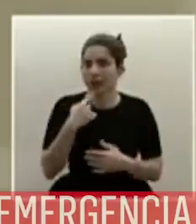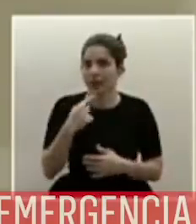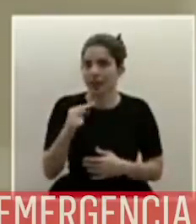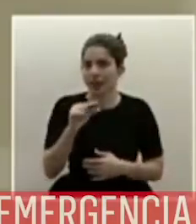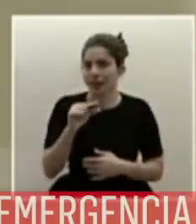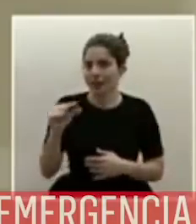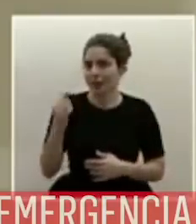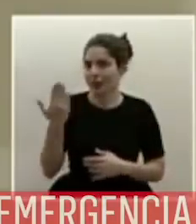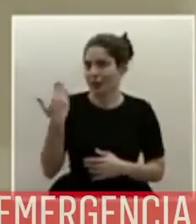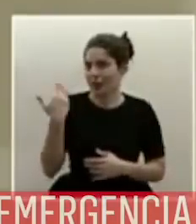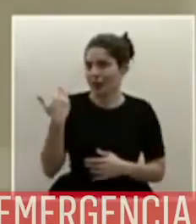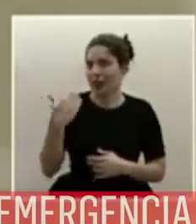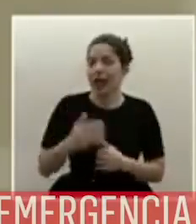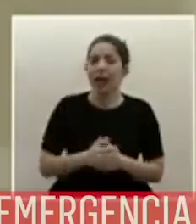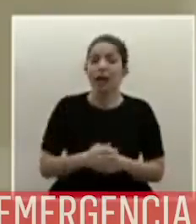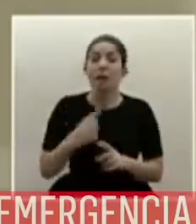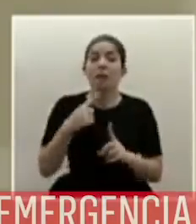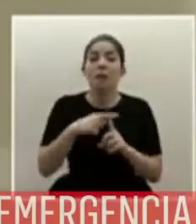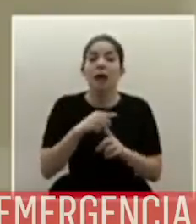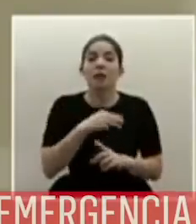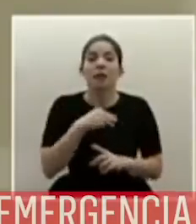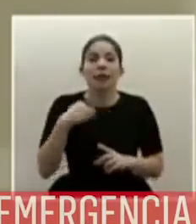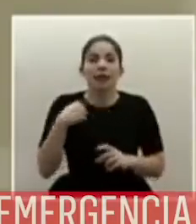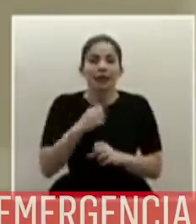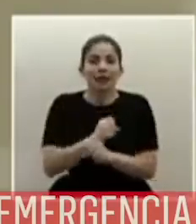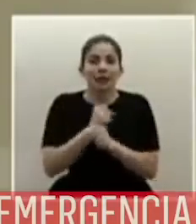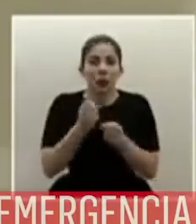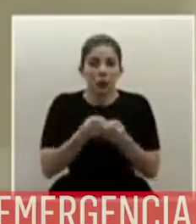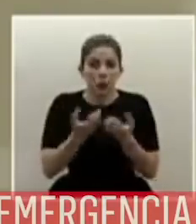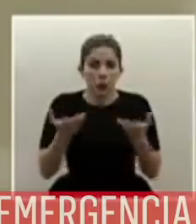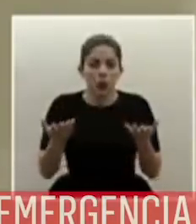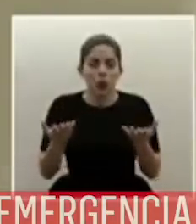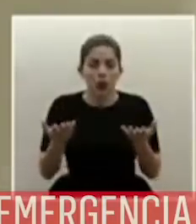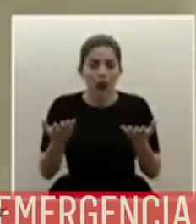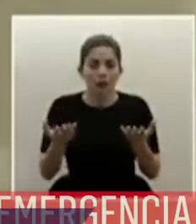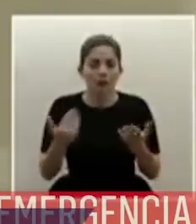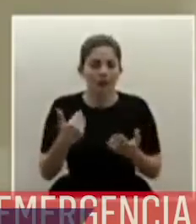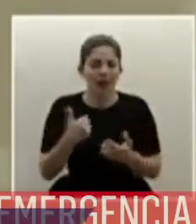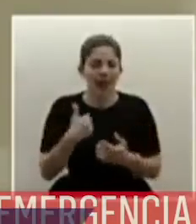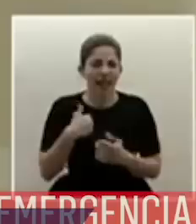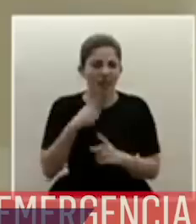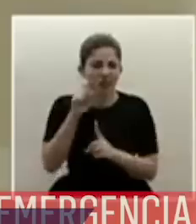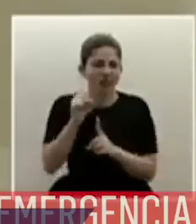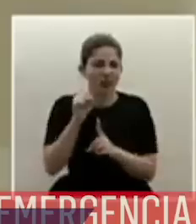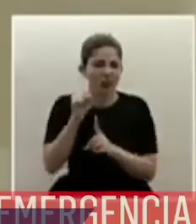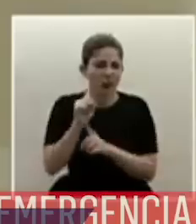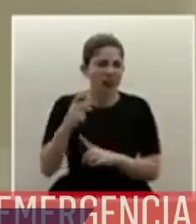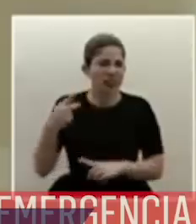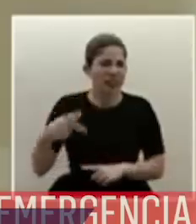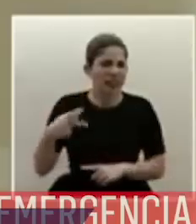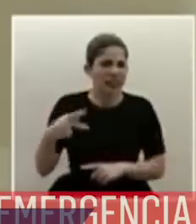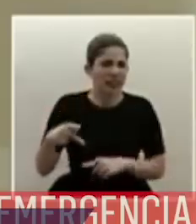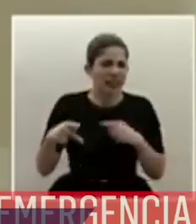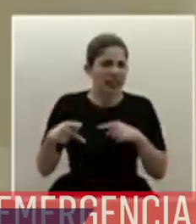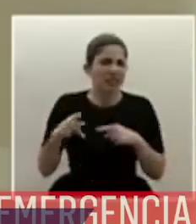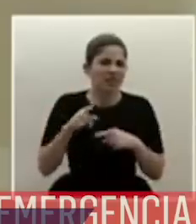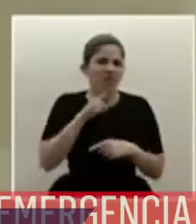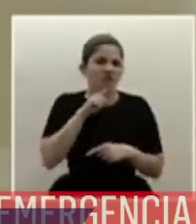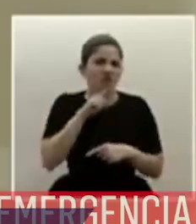Estado costarricense por el contagio masivo de COVID-19. Tenemos una situación de riesgo real